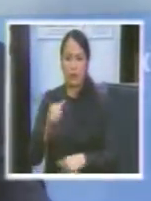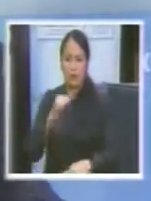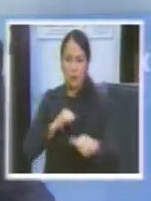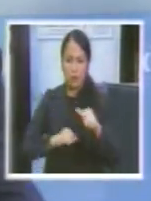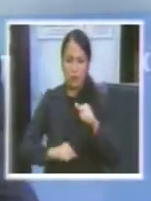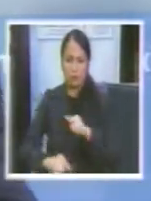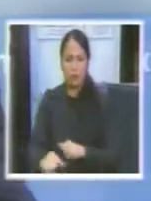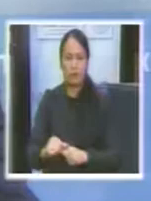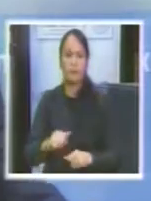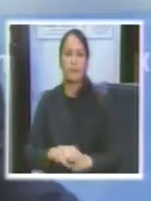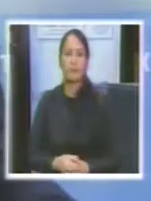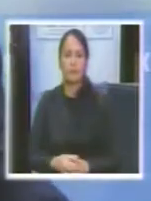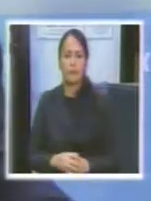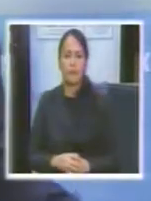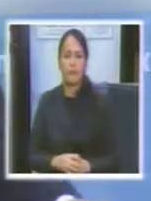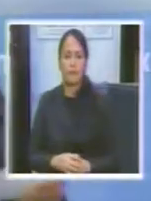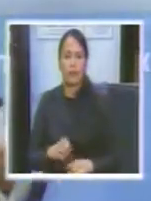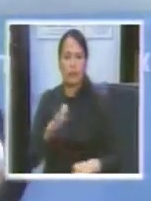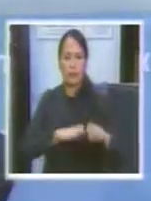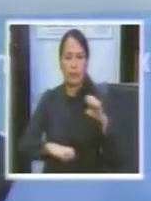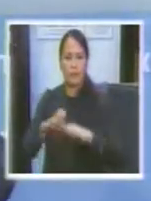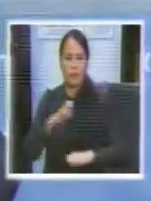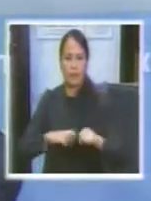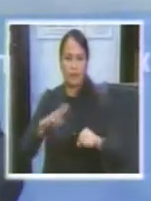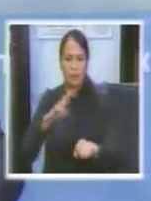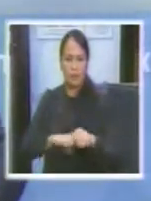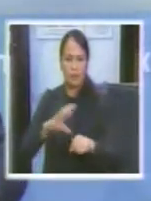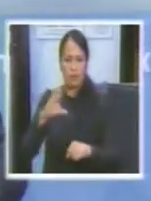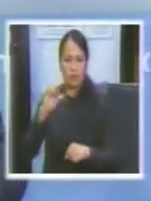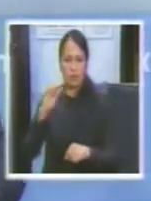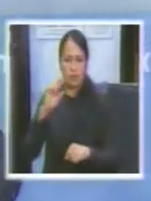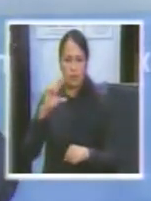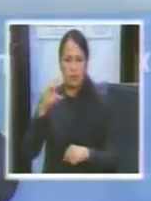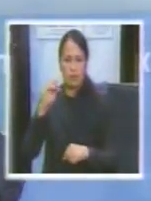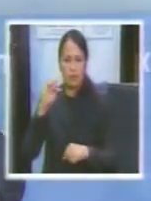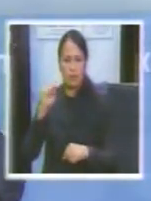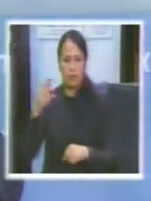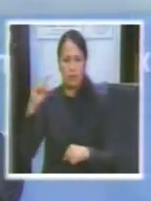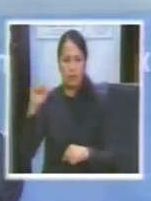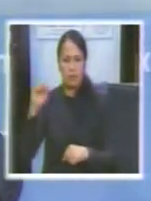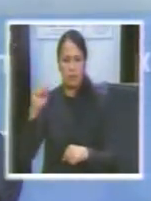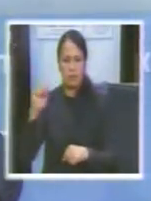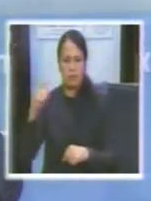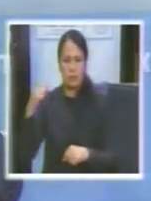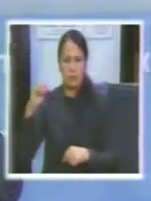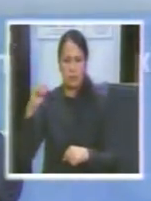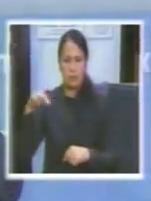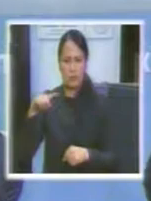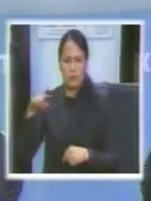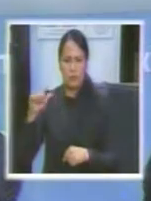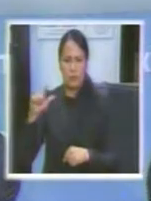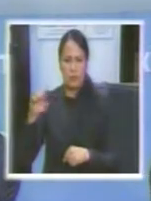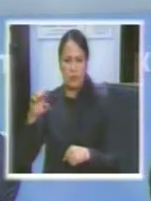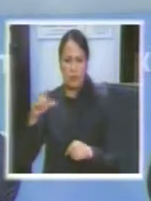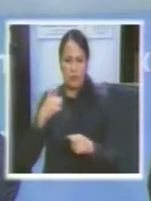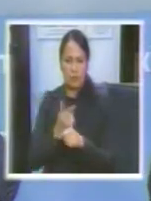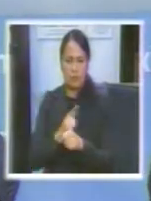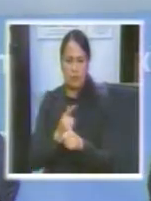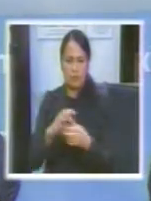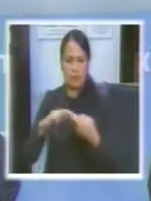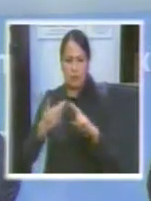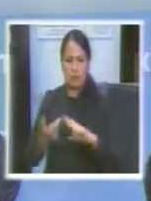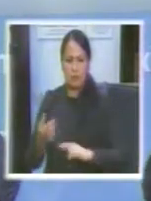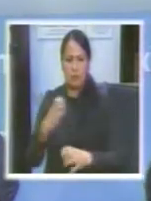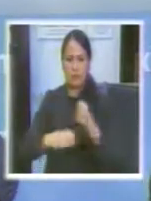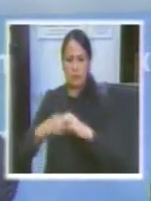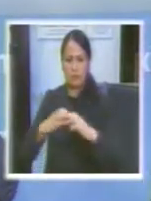la palabra al embajador eminente Carlos Casa González, quien es licenciado en Relaciones Internacionales por la